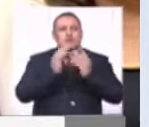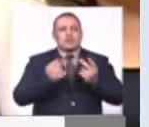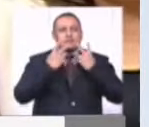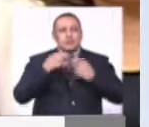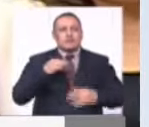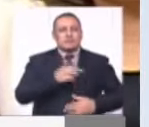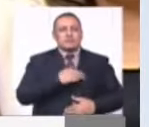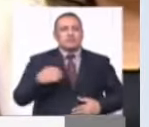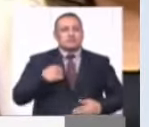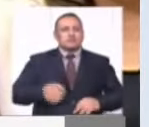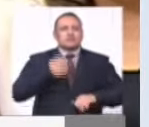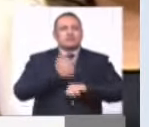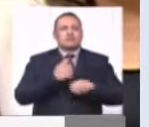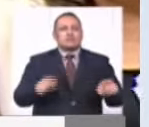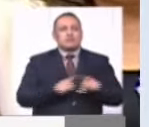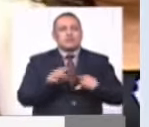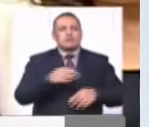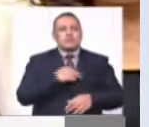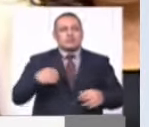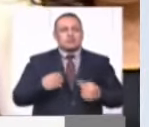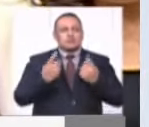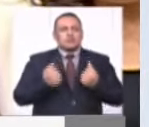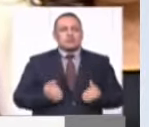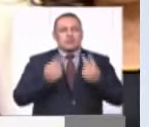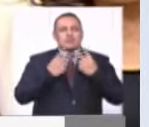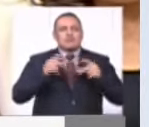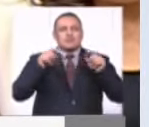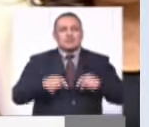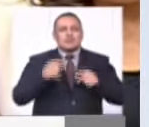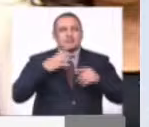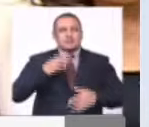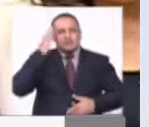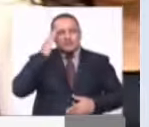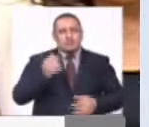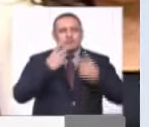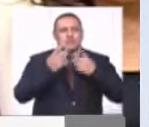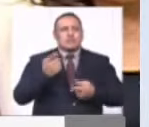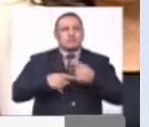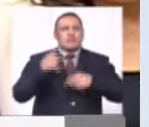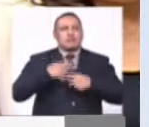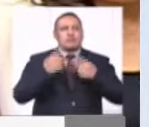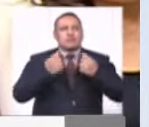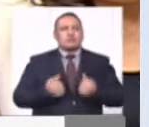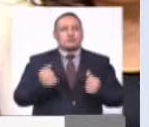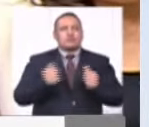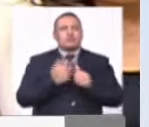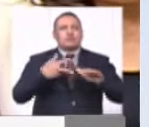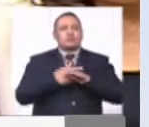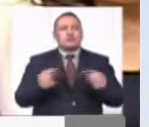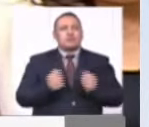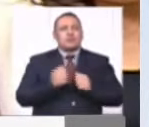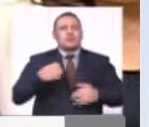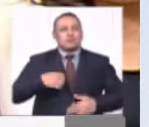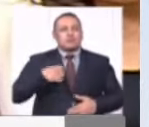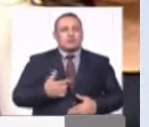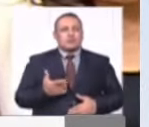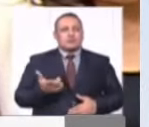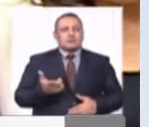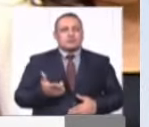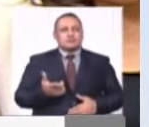Señor primer ministro y al ministro de Economía, debe reconsiderar y devolver el presupuesto recortado para las